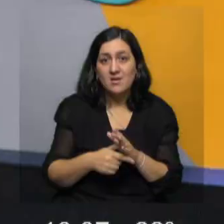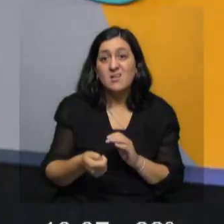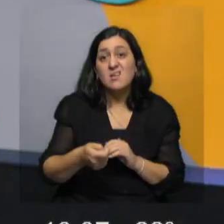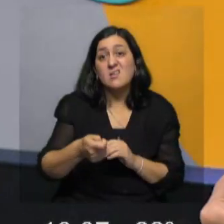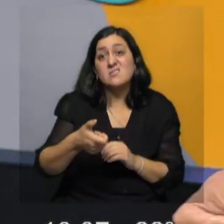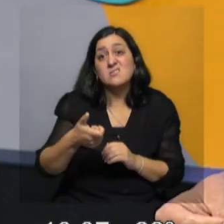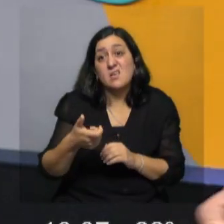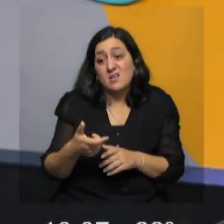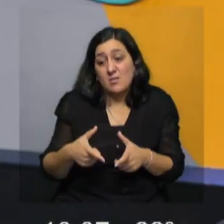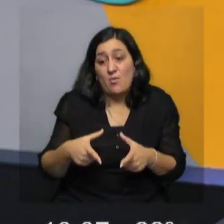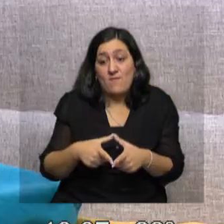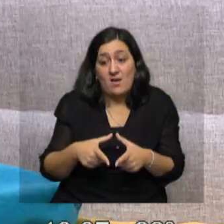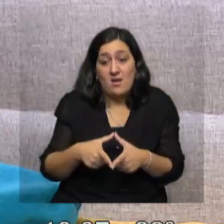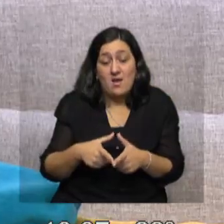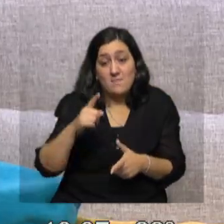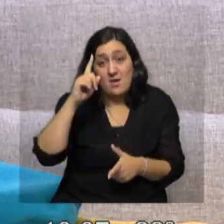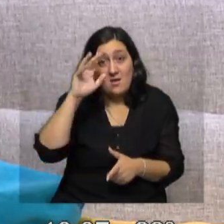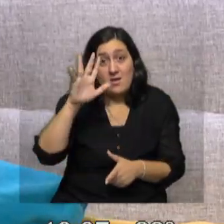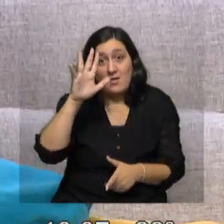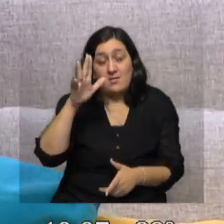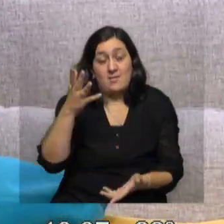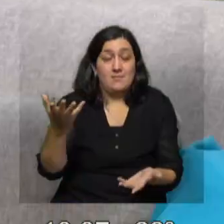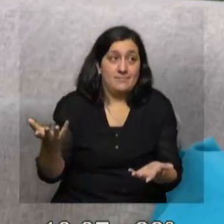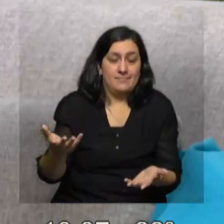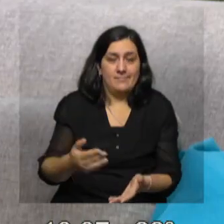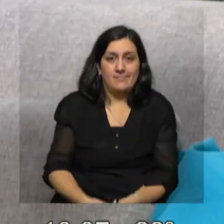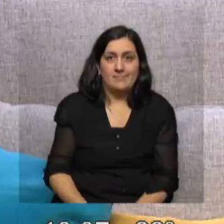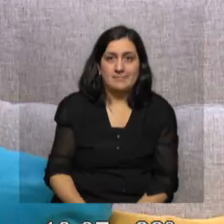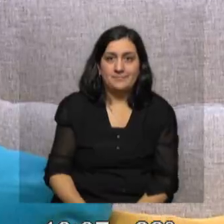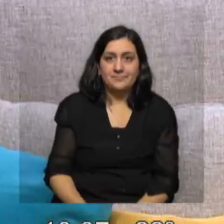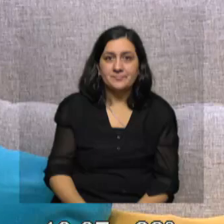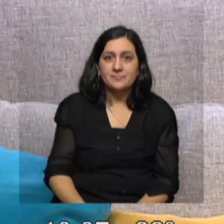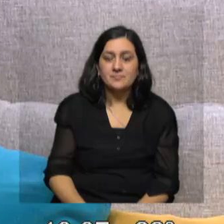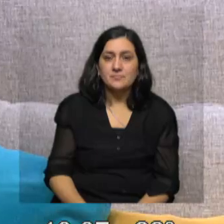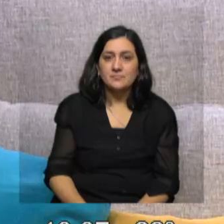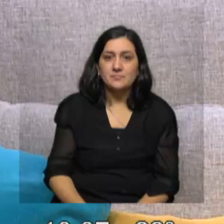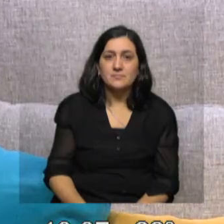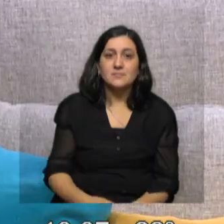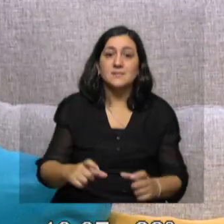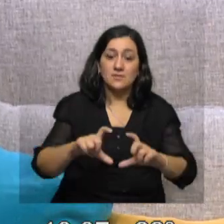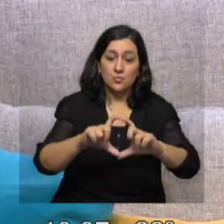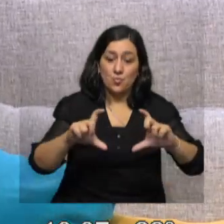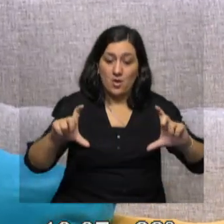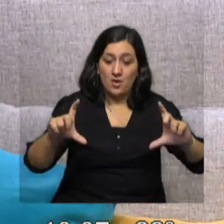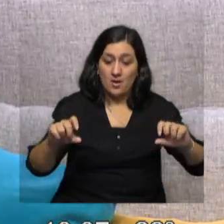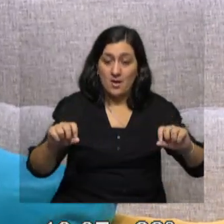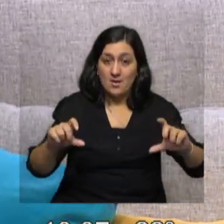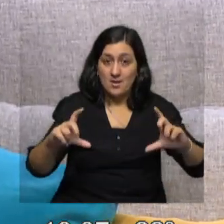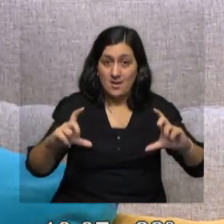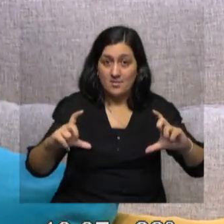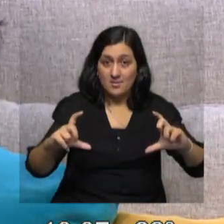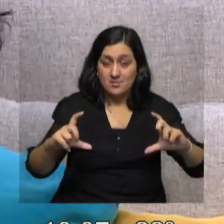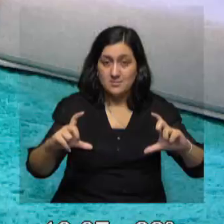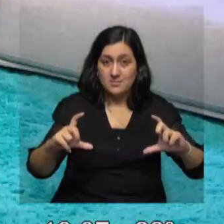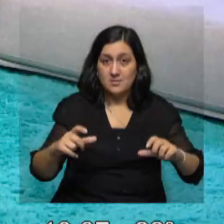el vaginal, imagínate. Para los varones hay así. Para que llegue la barrera. Es un campo de látex en sí mismo